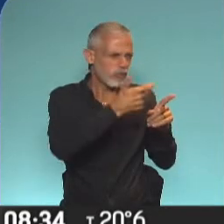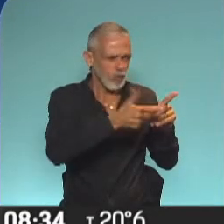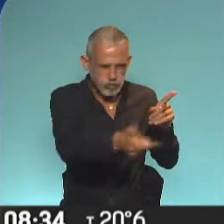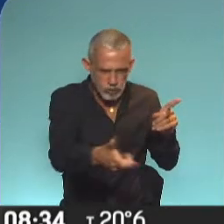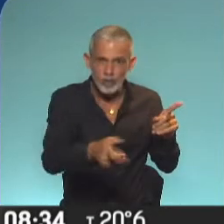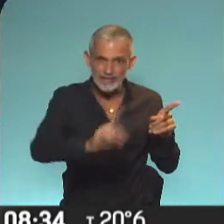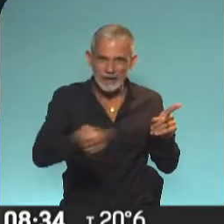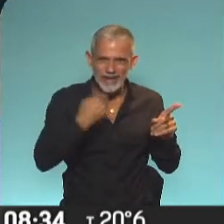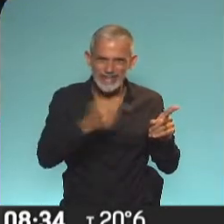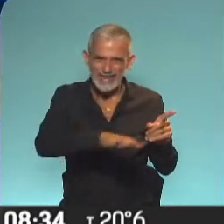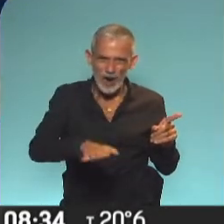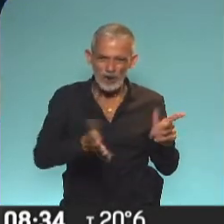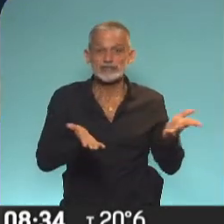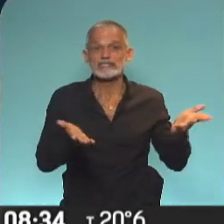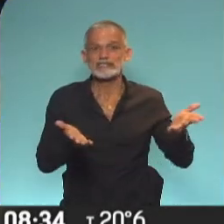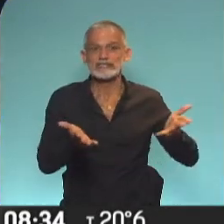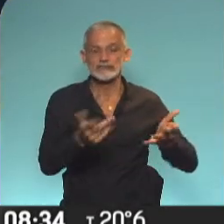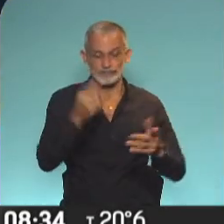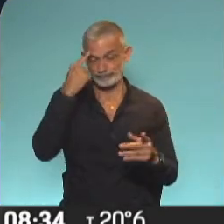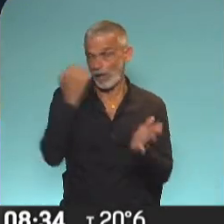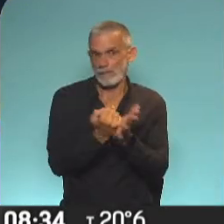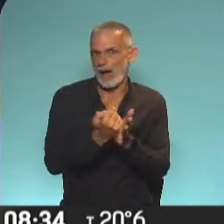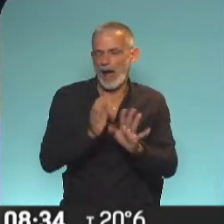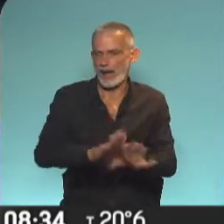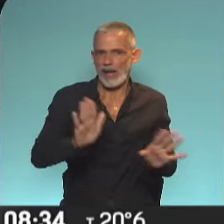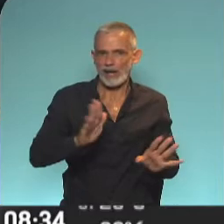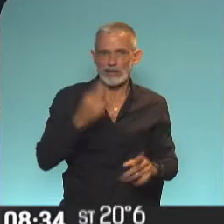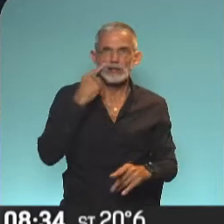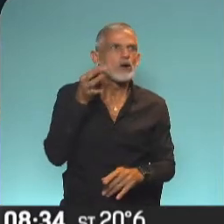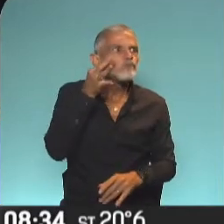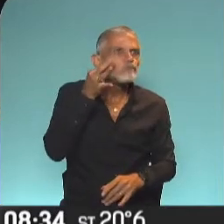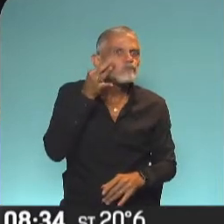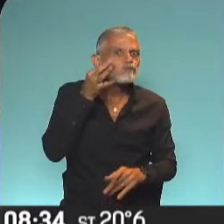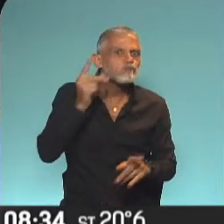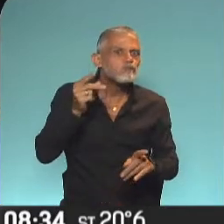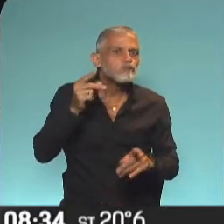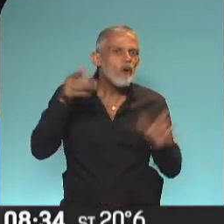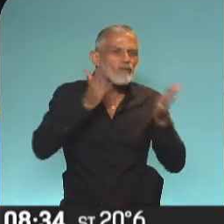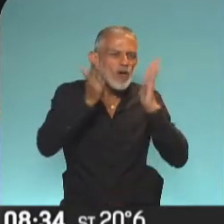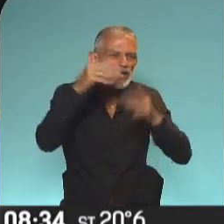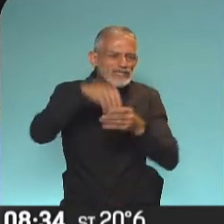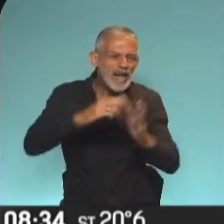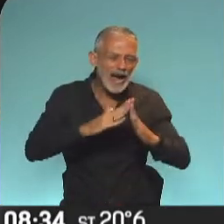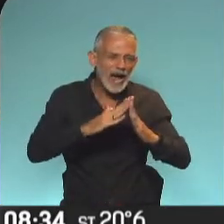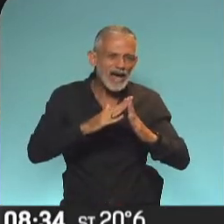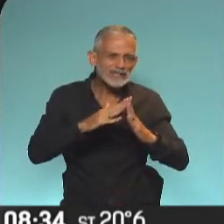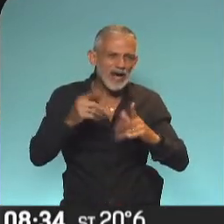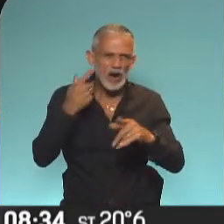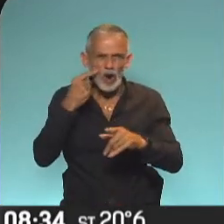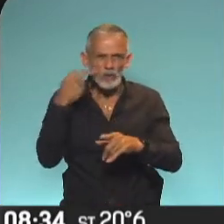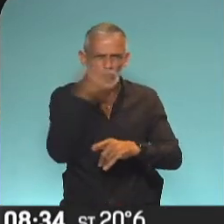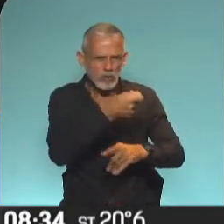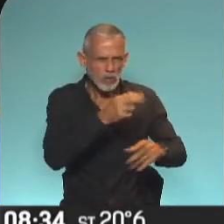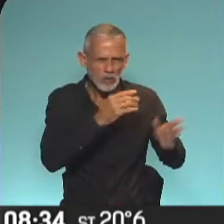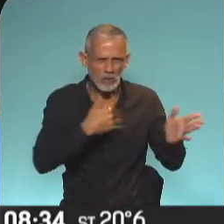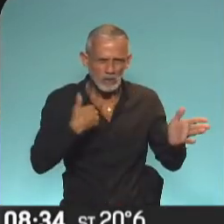Y los efectos que quedan para estos chicos. Primero que vivieron la violencia y han sido testigos de su violencia. Después nosotros tenemos una legislación